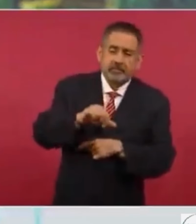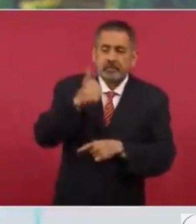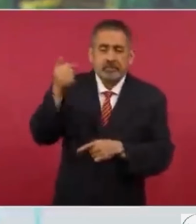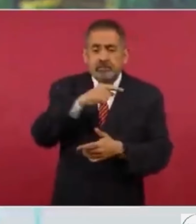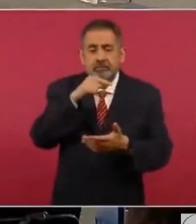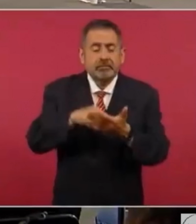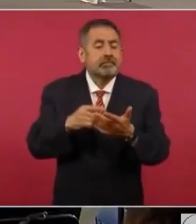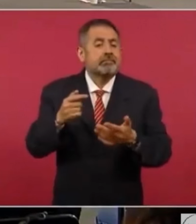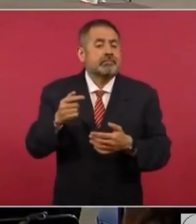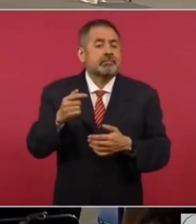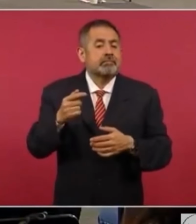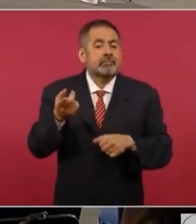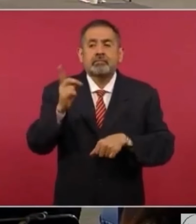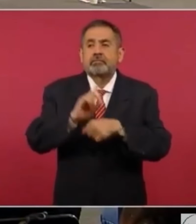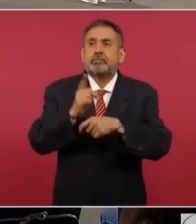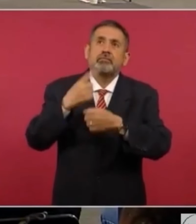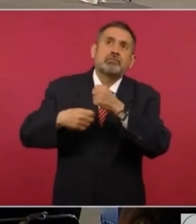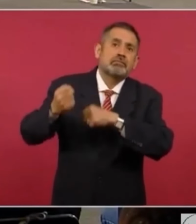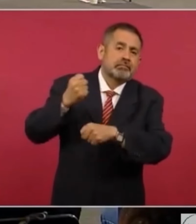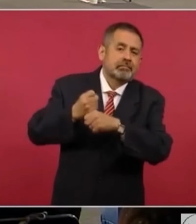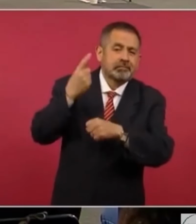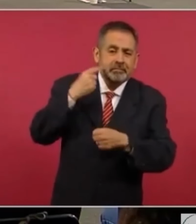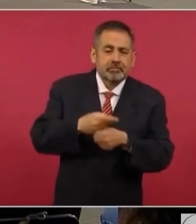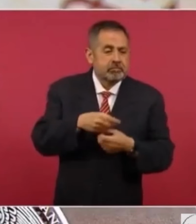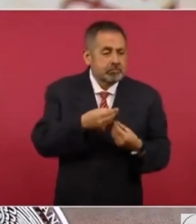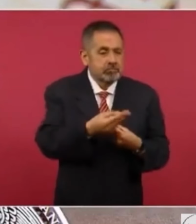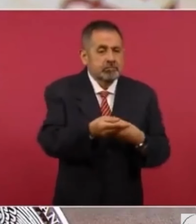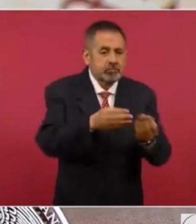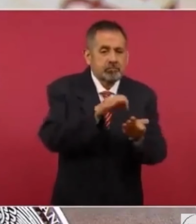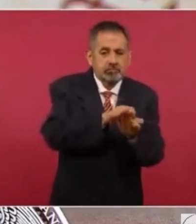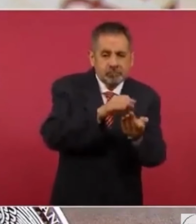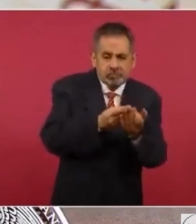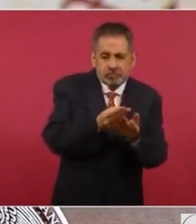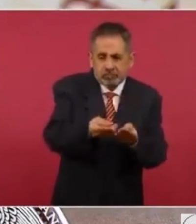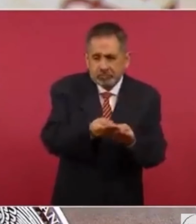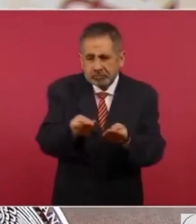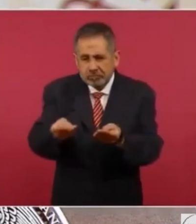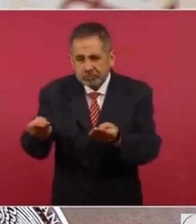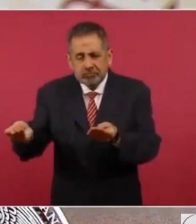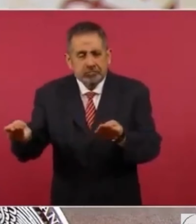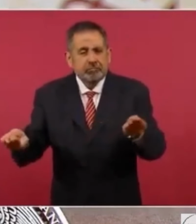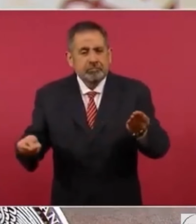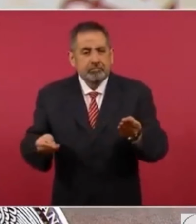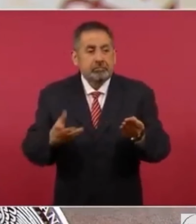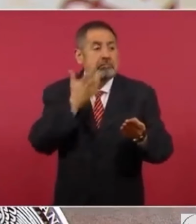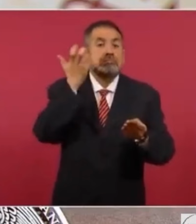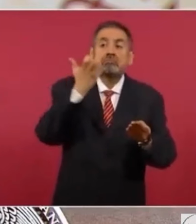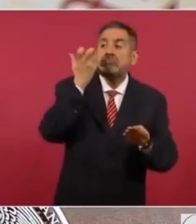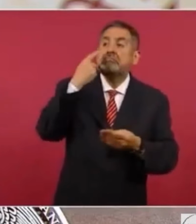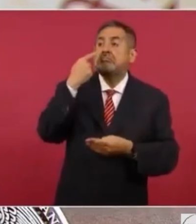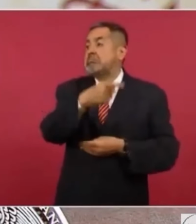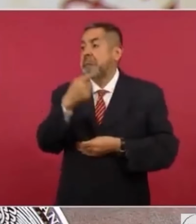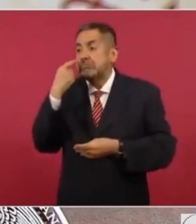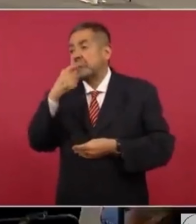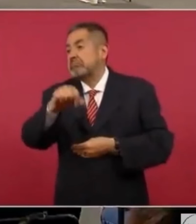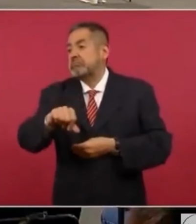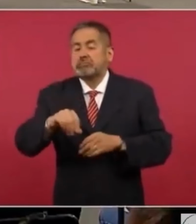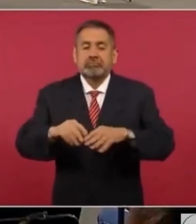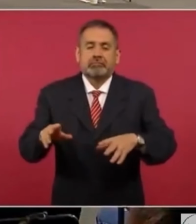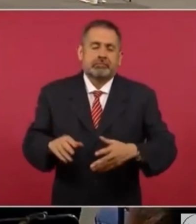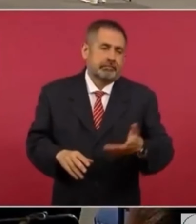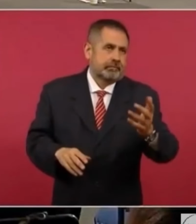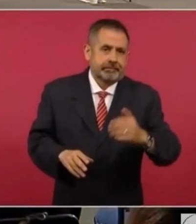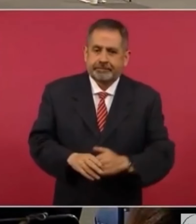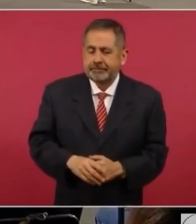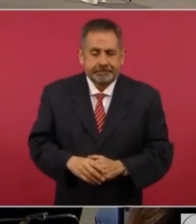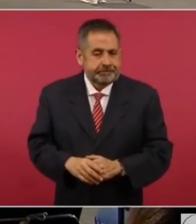año pasado en donde estaban repartiendo tamalitos en el Centro de Productores de Guerrero. Y bueno, nos dijeron de